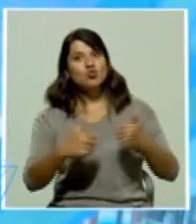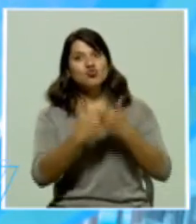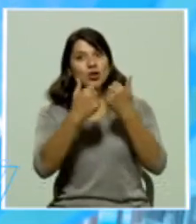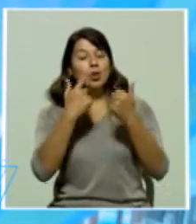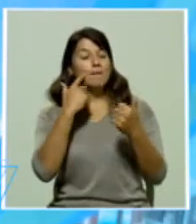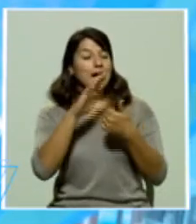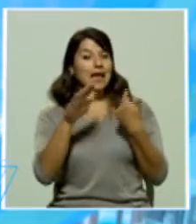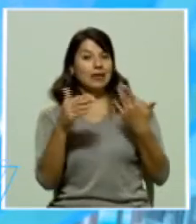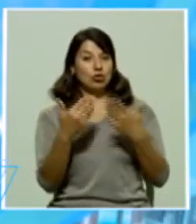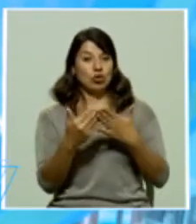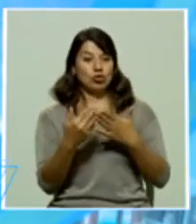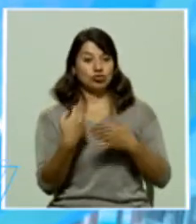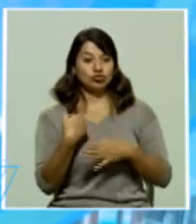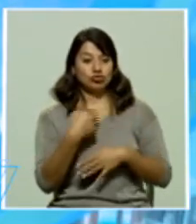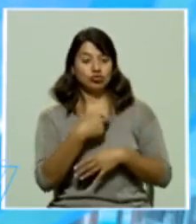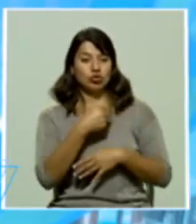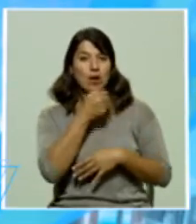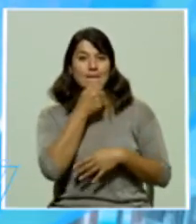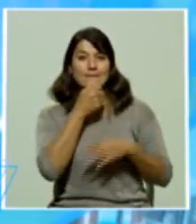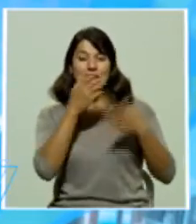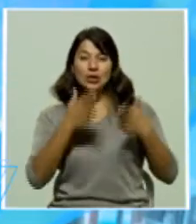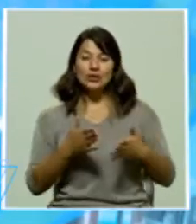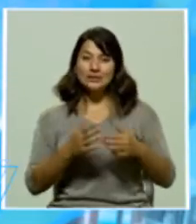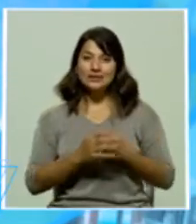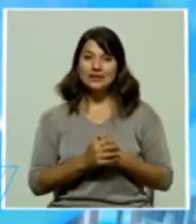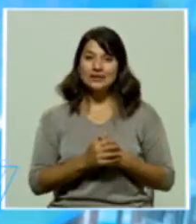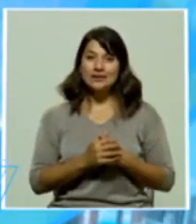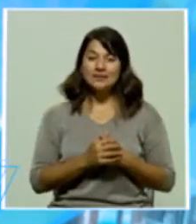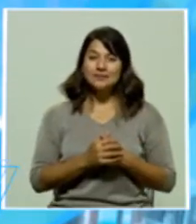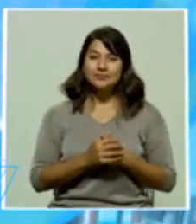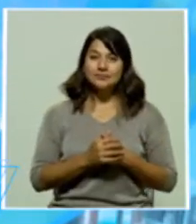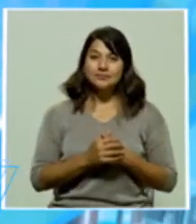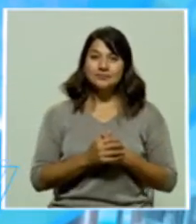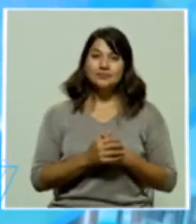hacemos periodismo estar